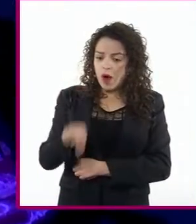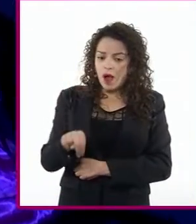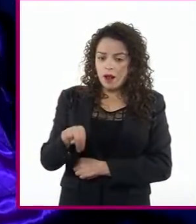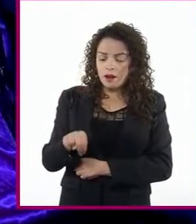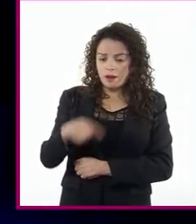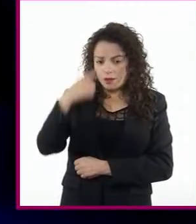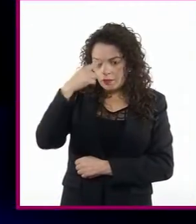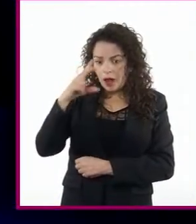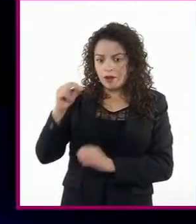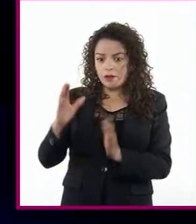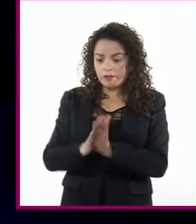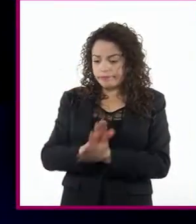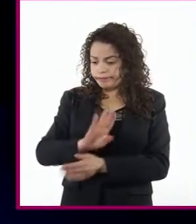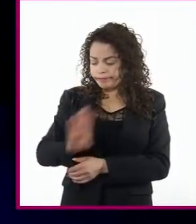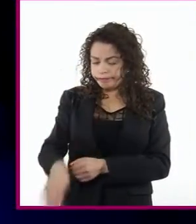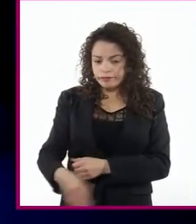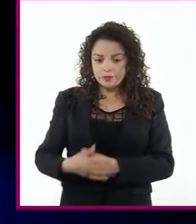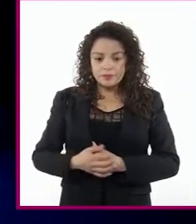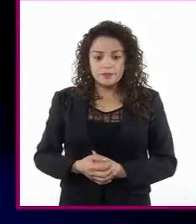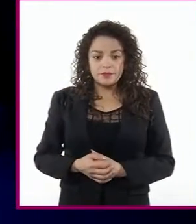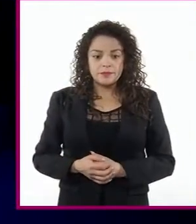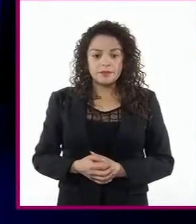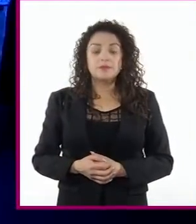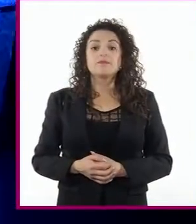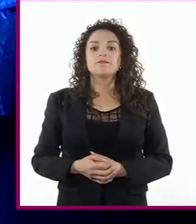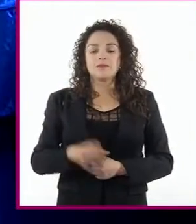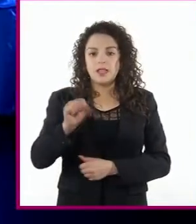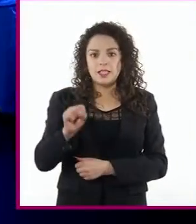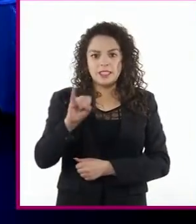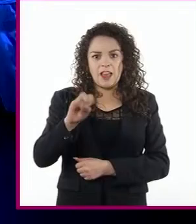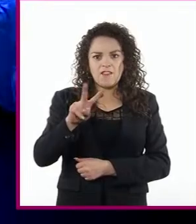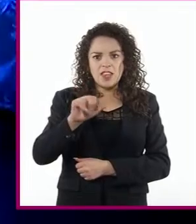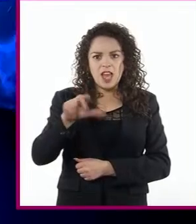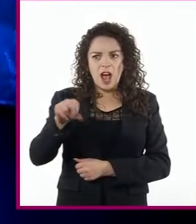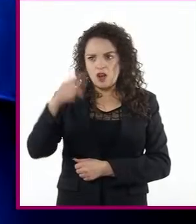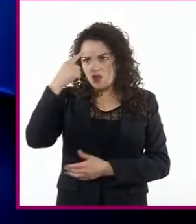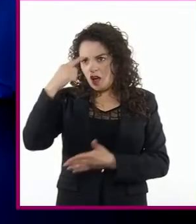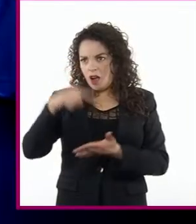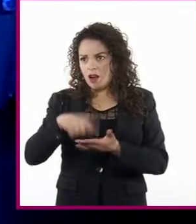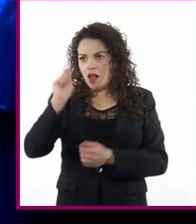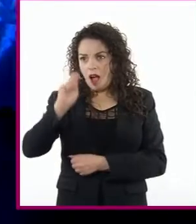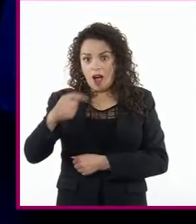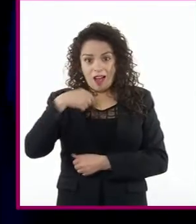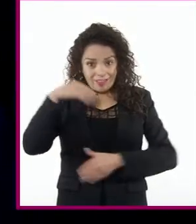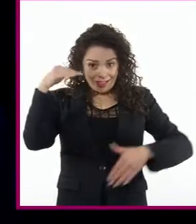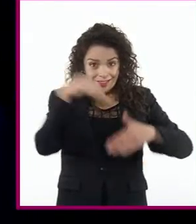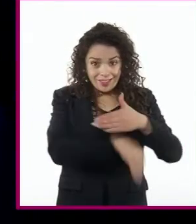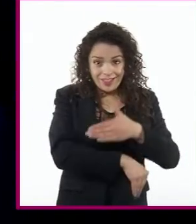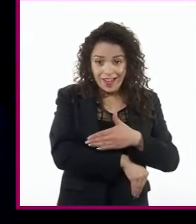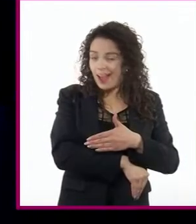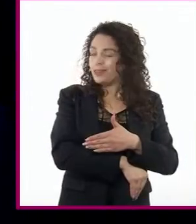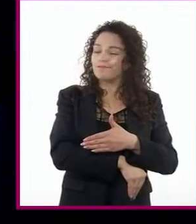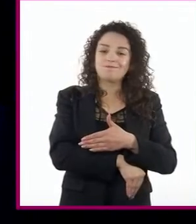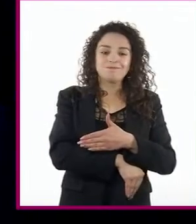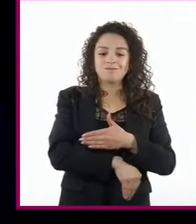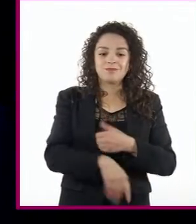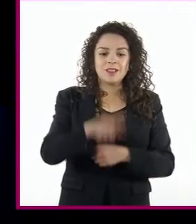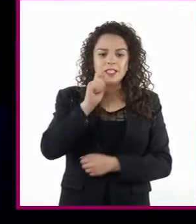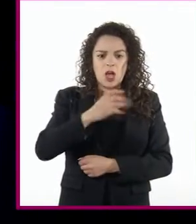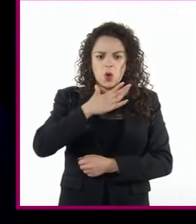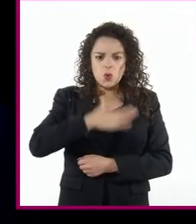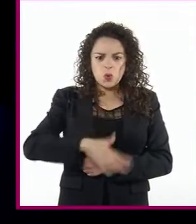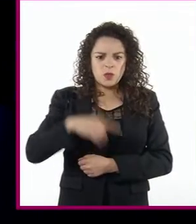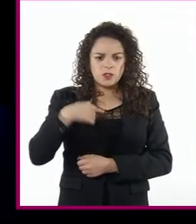sepultura. Mañana los sevillanos aterrará al creer que a manos de mis víctimas caí. Mas es justo que de